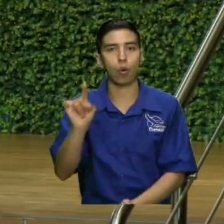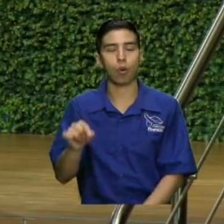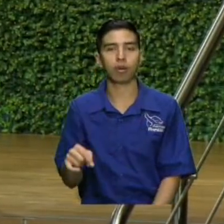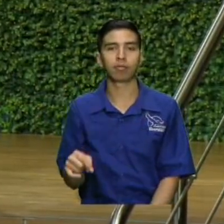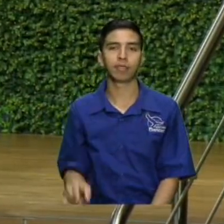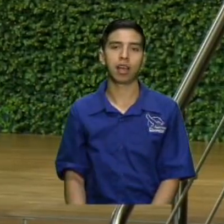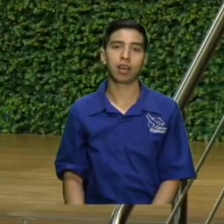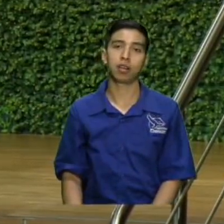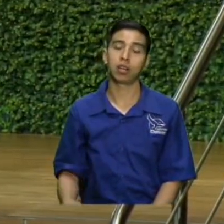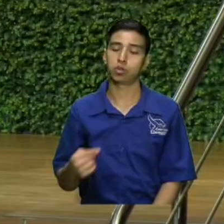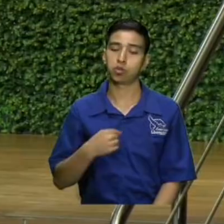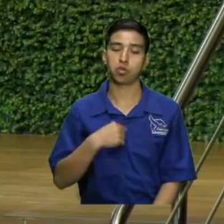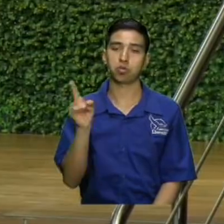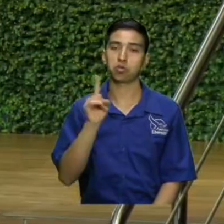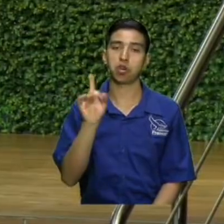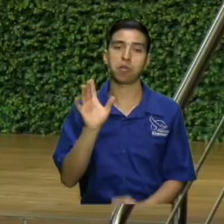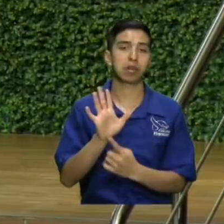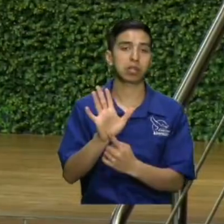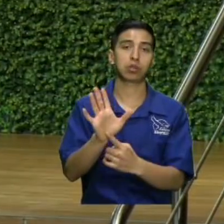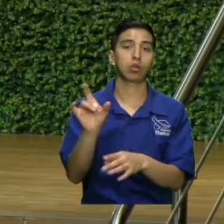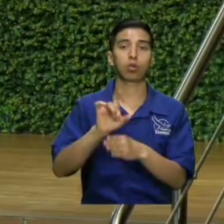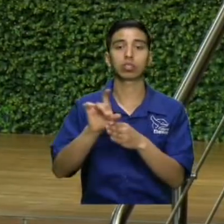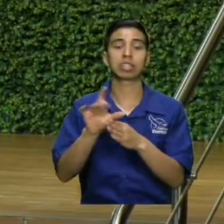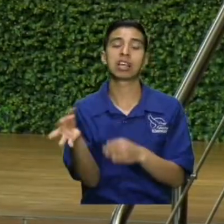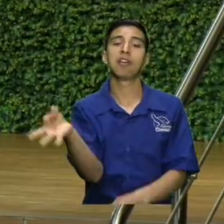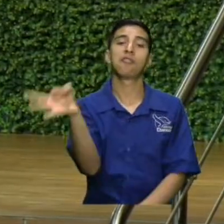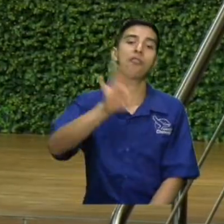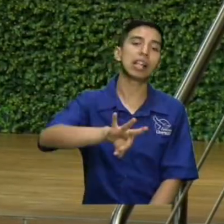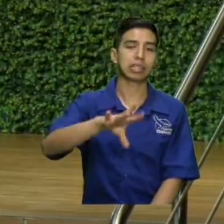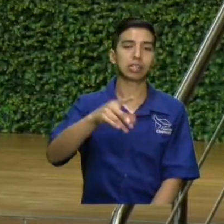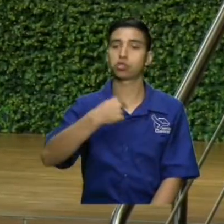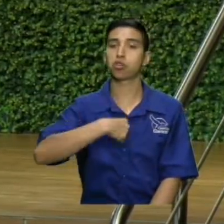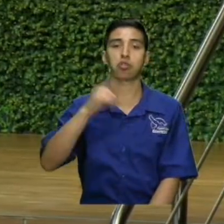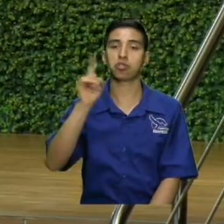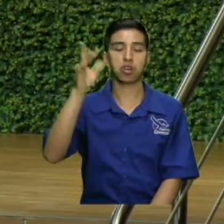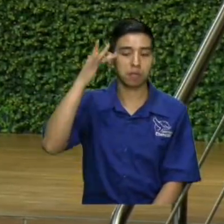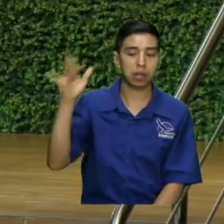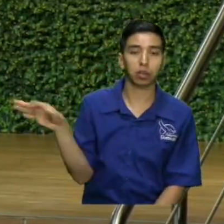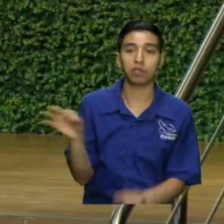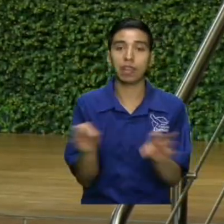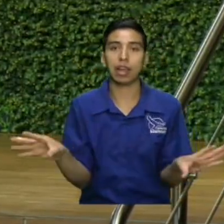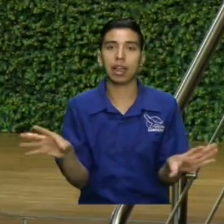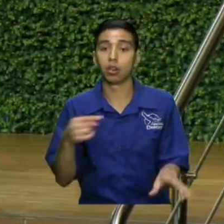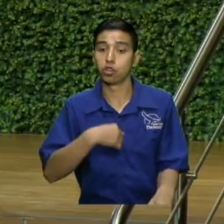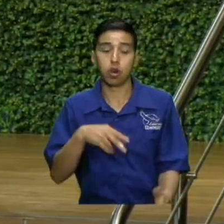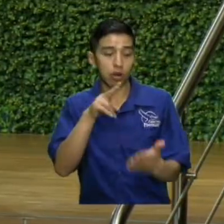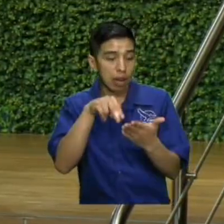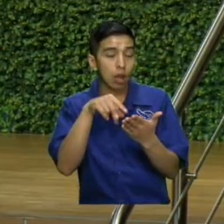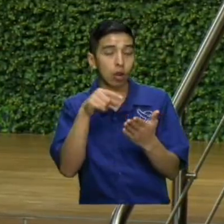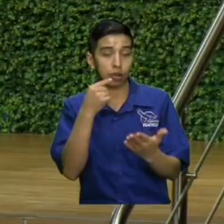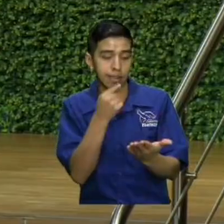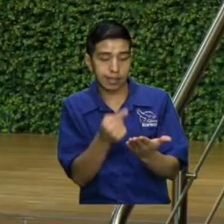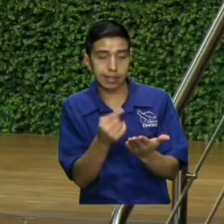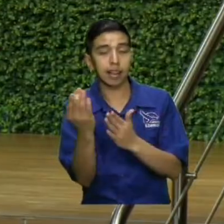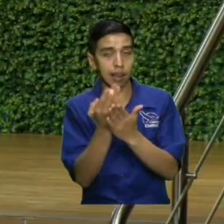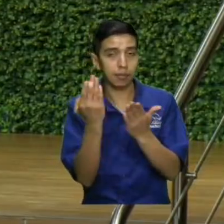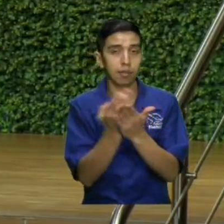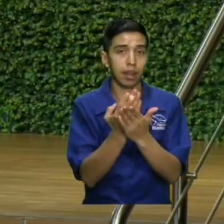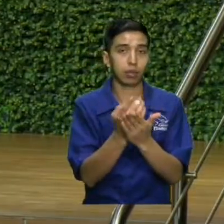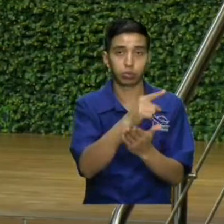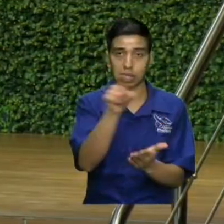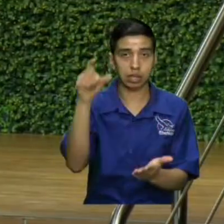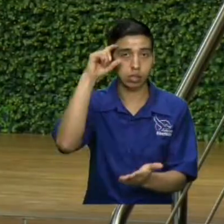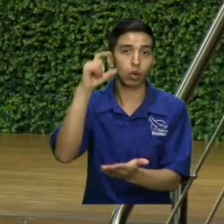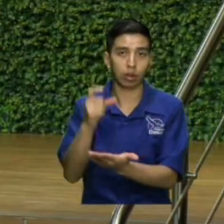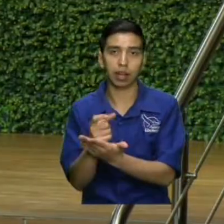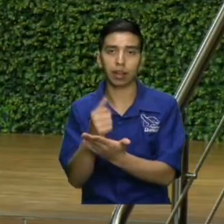ni me estoy sacando ases aquí debajo de la manga. No, no me estoy inventando nada. Lo único que estoy haciendo es leyendo. Eso es todo. Miremos,